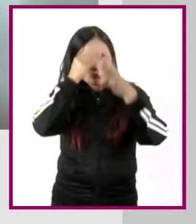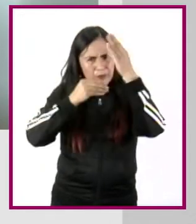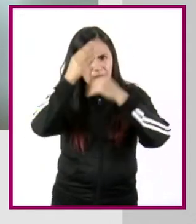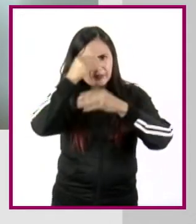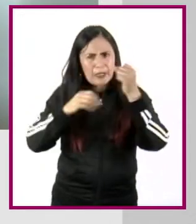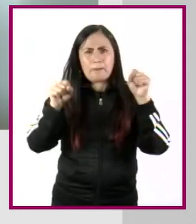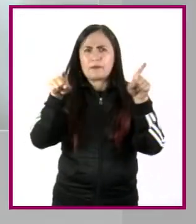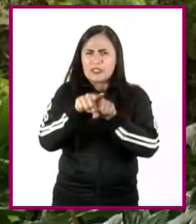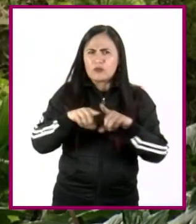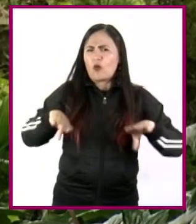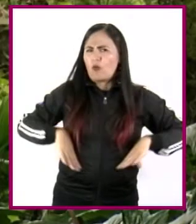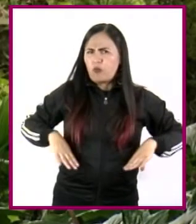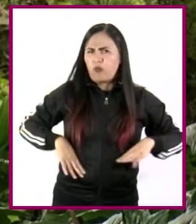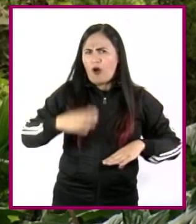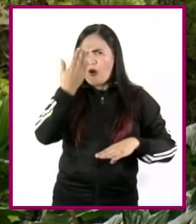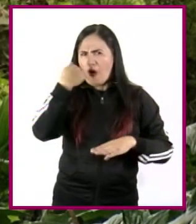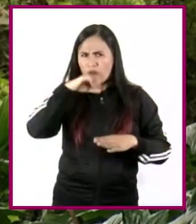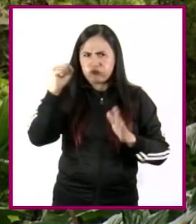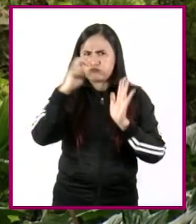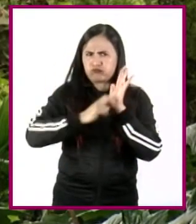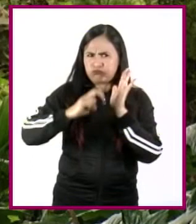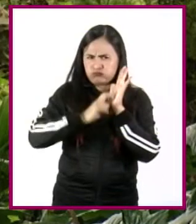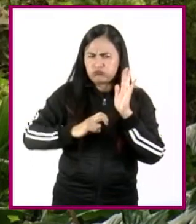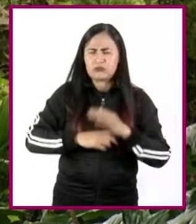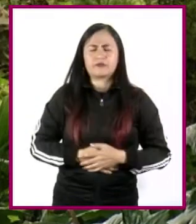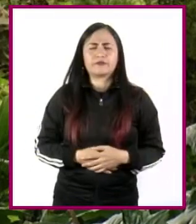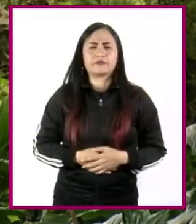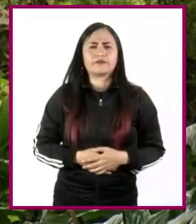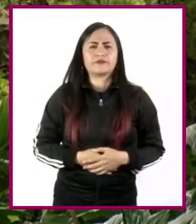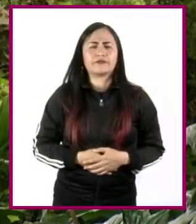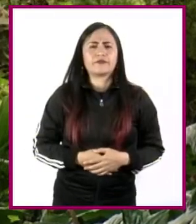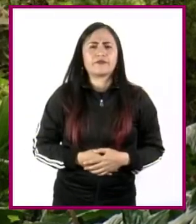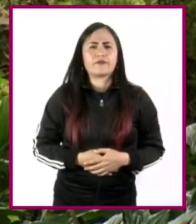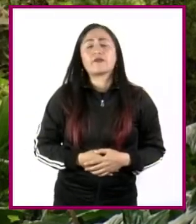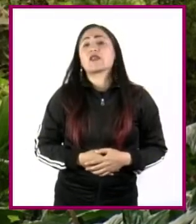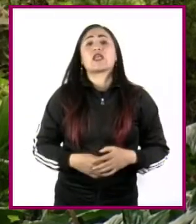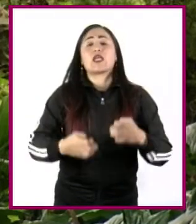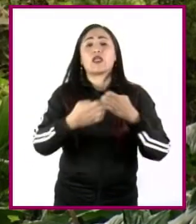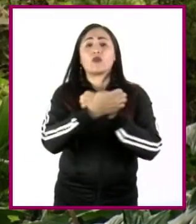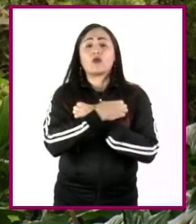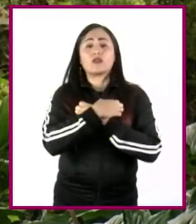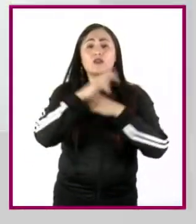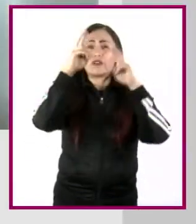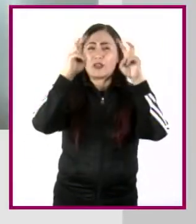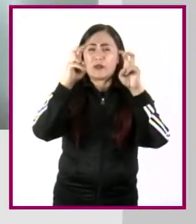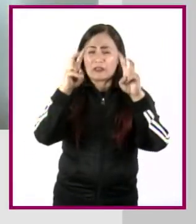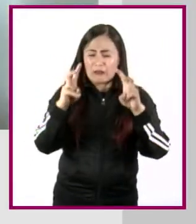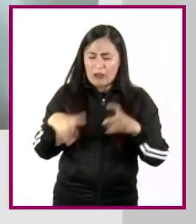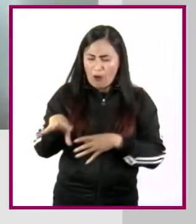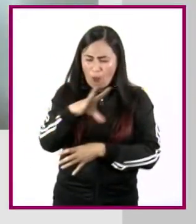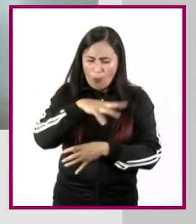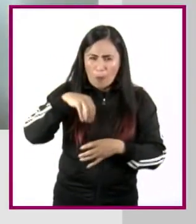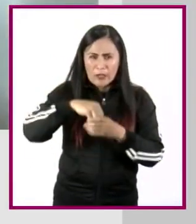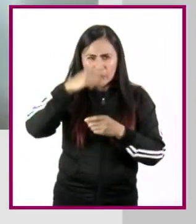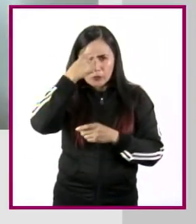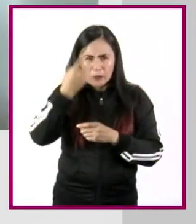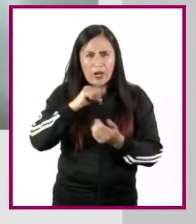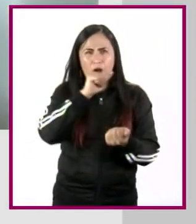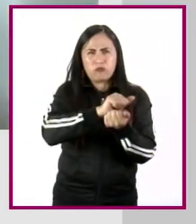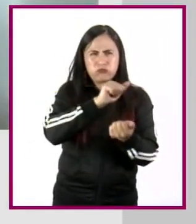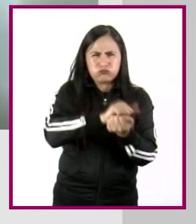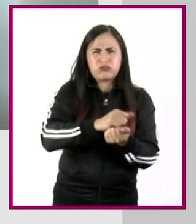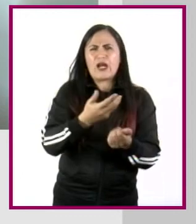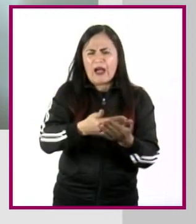algunas habilidades. ¿Por qué es importante la educación integral en la sexualidad? Porque nos garantiza